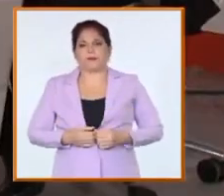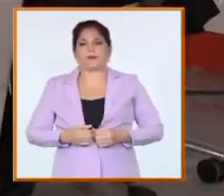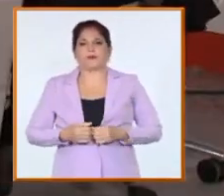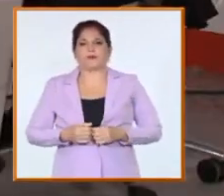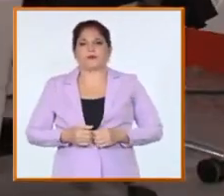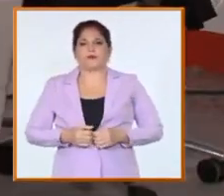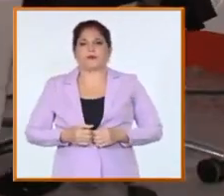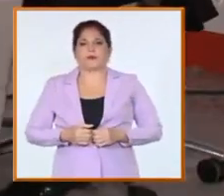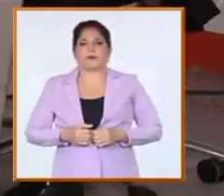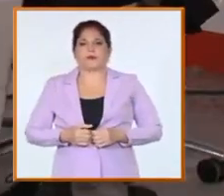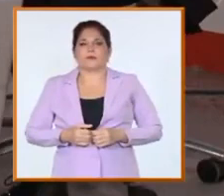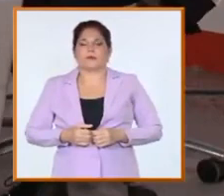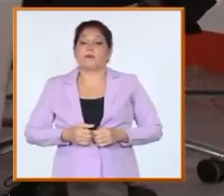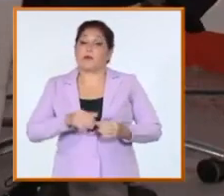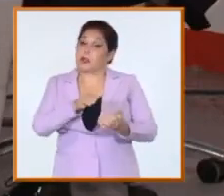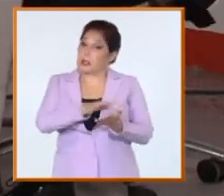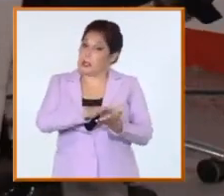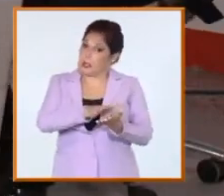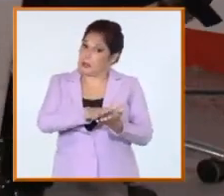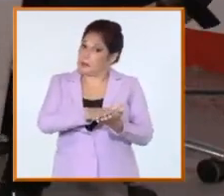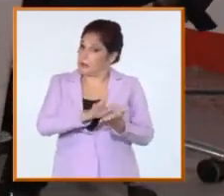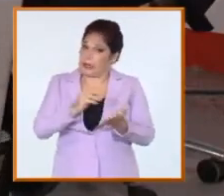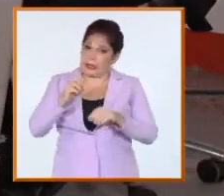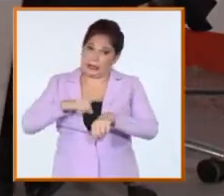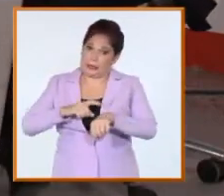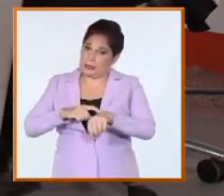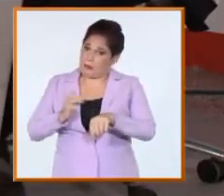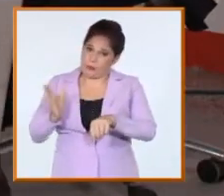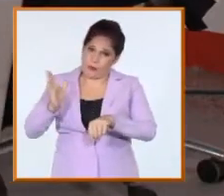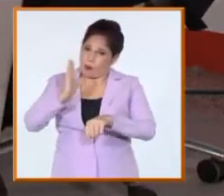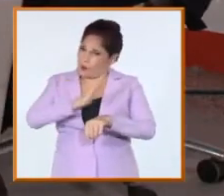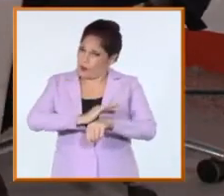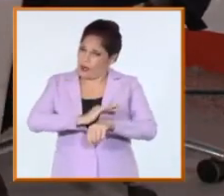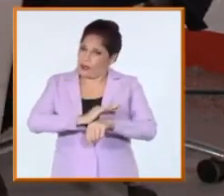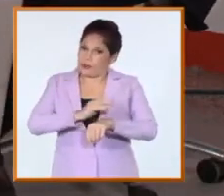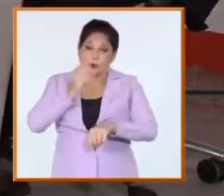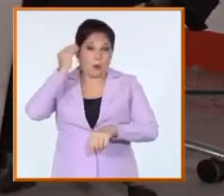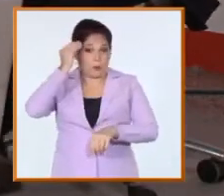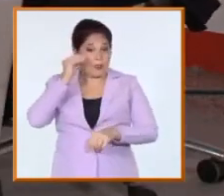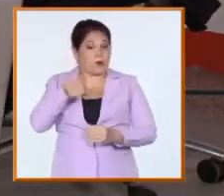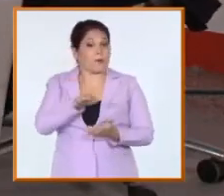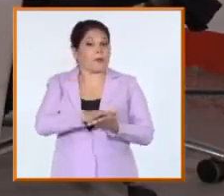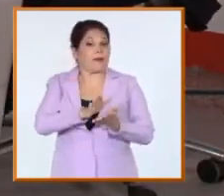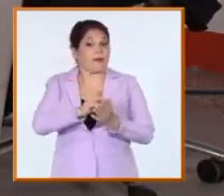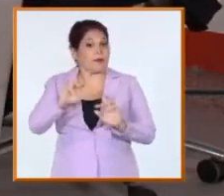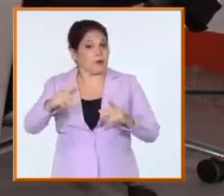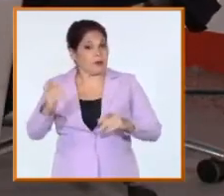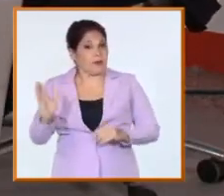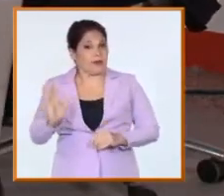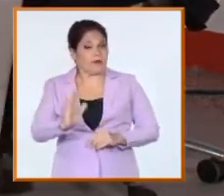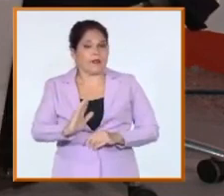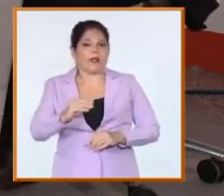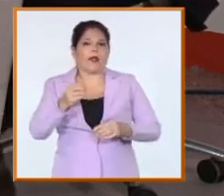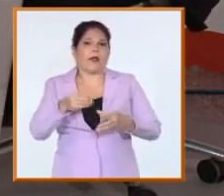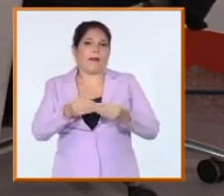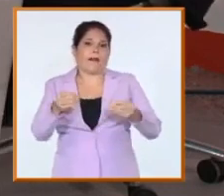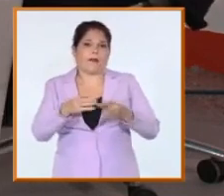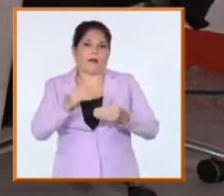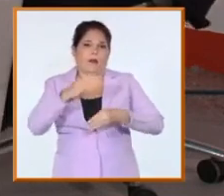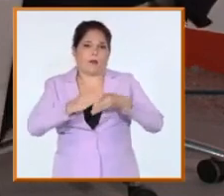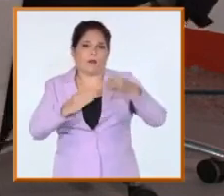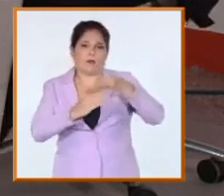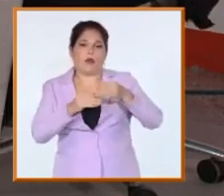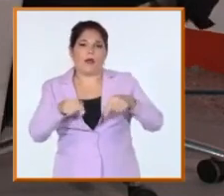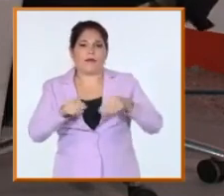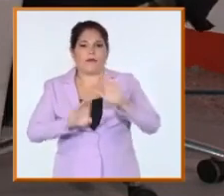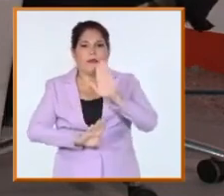país Bueno me quedan temas tintero ministro pero no hay tiempo para más y de todas formas está pendiente por acá que vengan los compañeros de la construcción estaremos hablando de